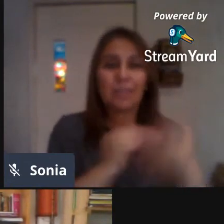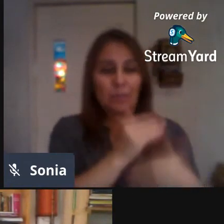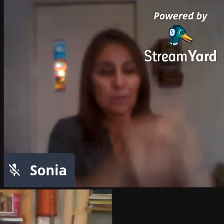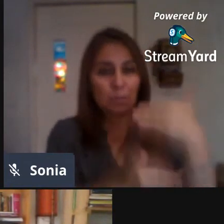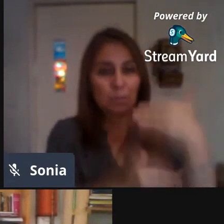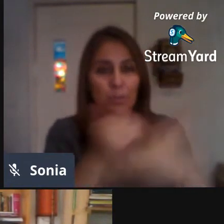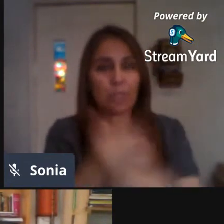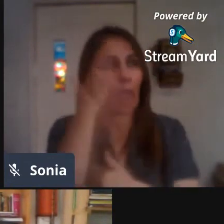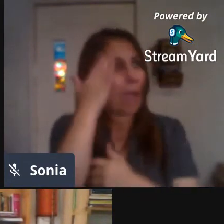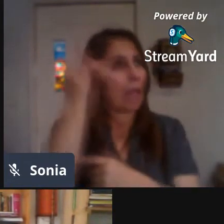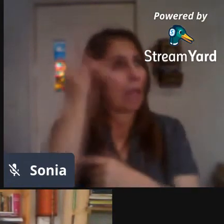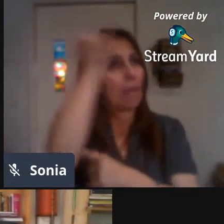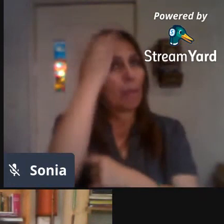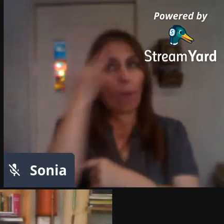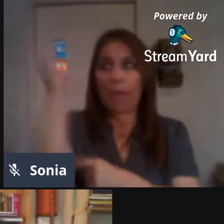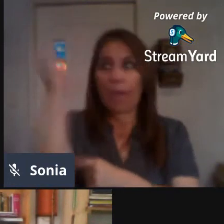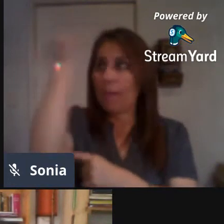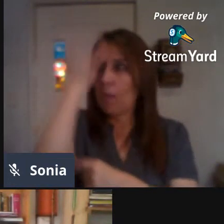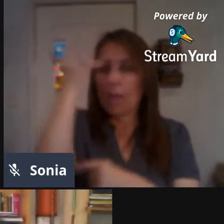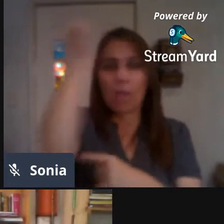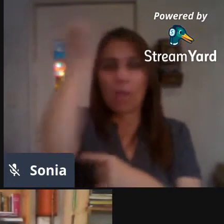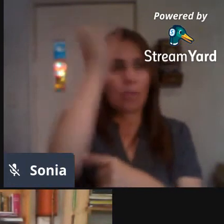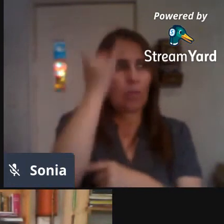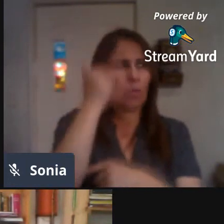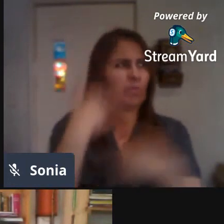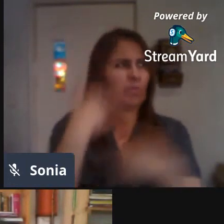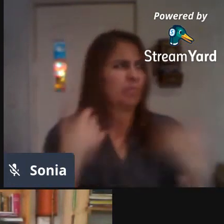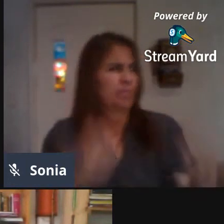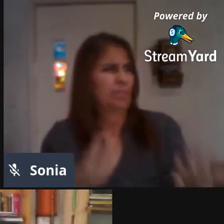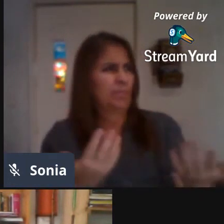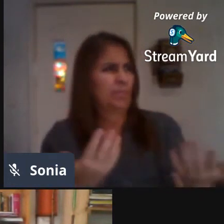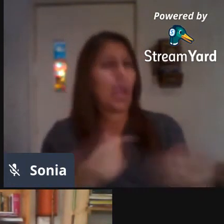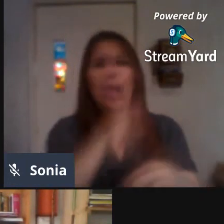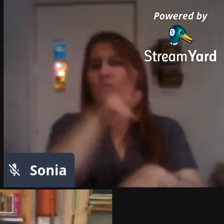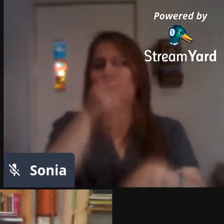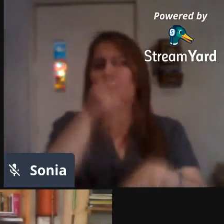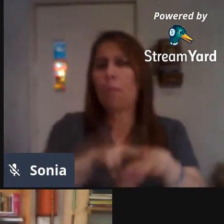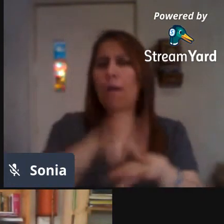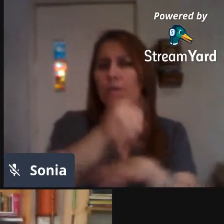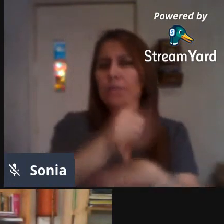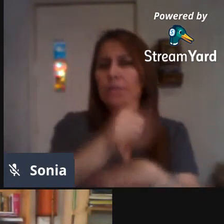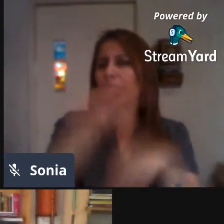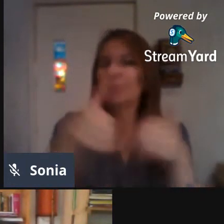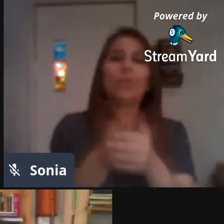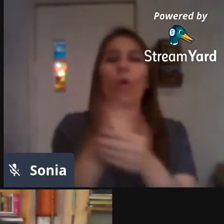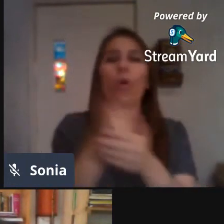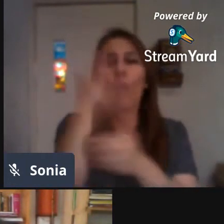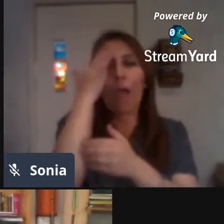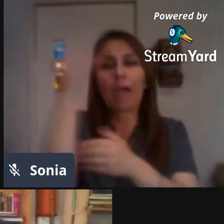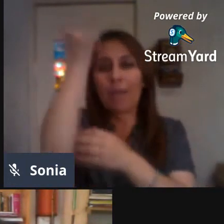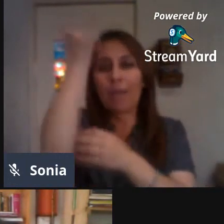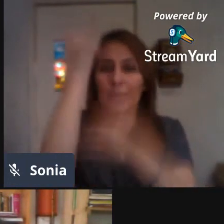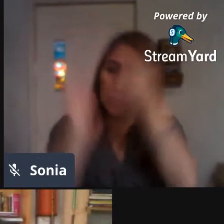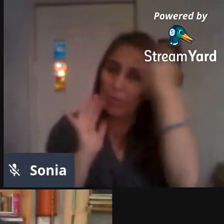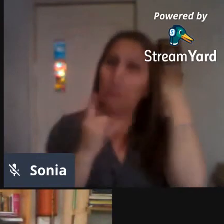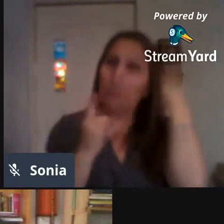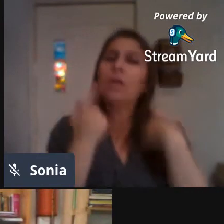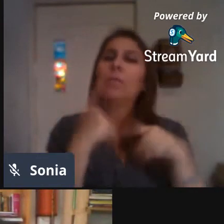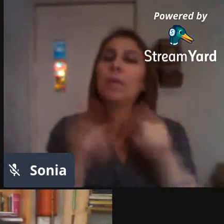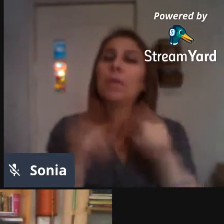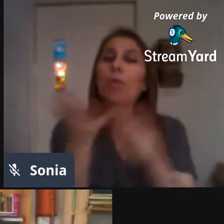y todos nosotros terminamos por naturalizar y por asumir que efectivamente las producciones artísticas o culturales